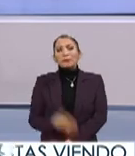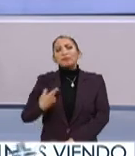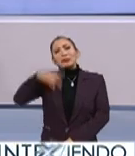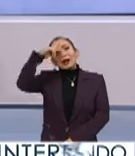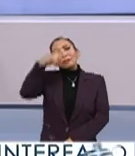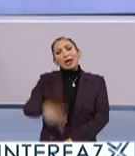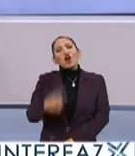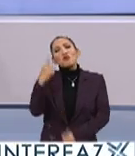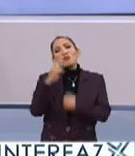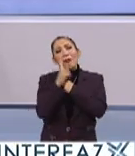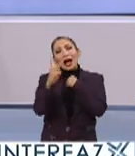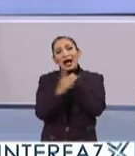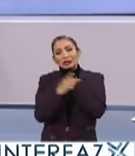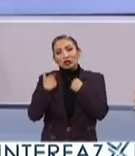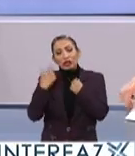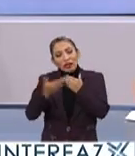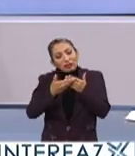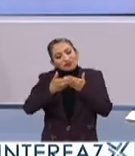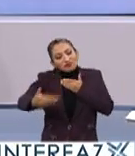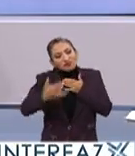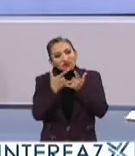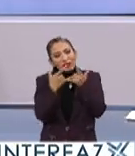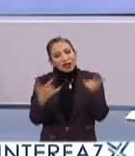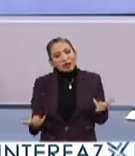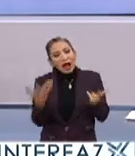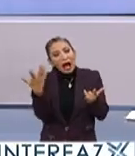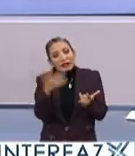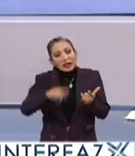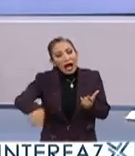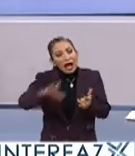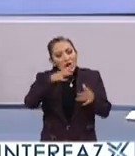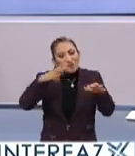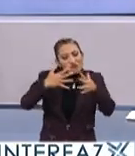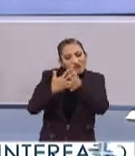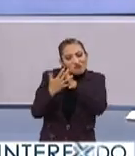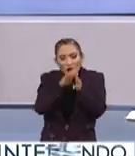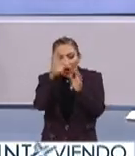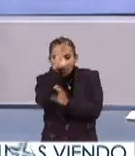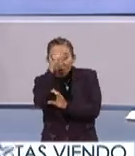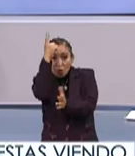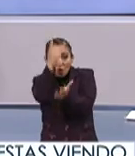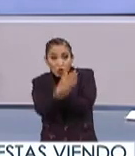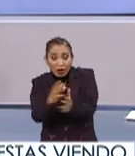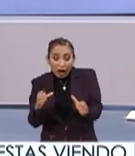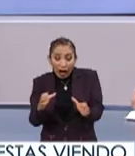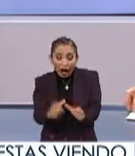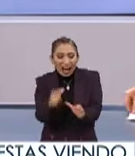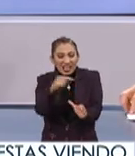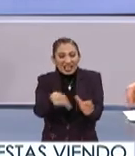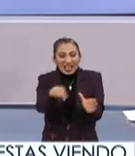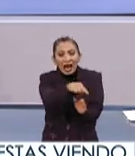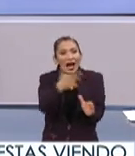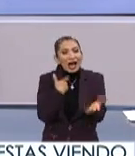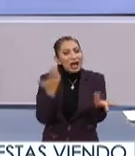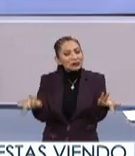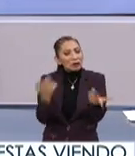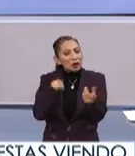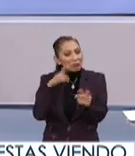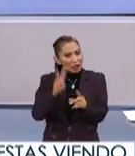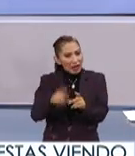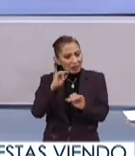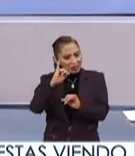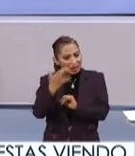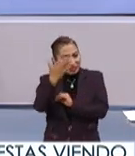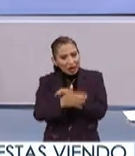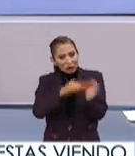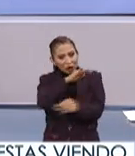México es uno de los países donde el curso de la historia ha provocado que exista una mezcla de culturas única y las cuales forman parte indivisible de la